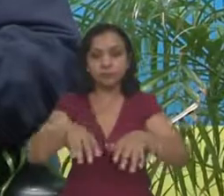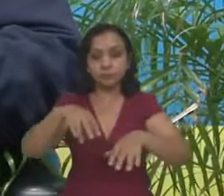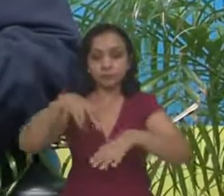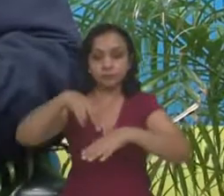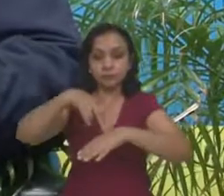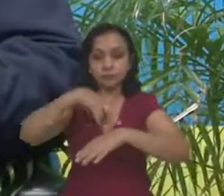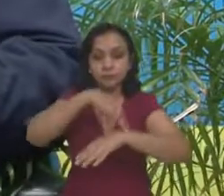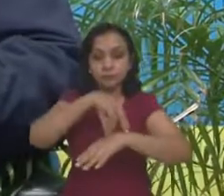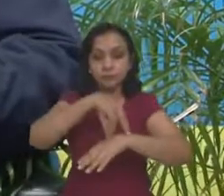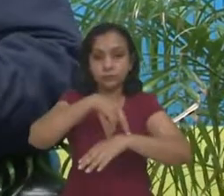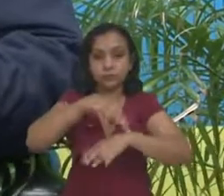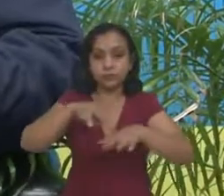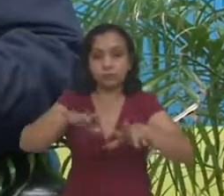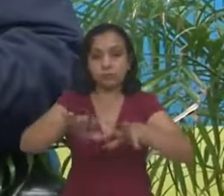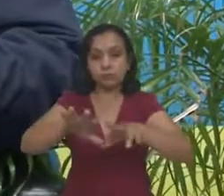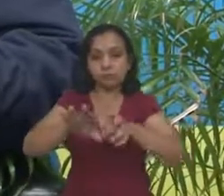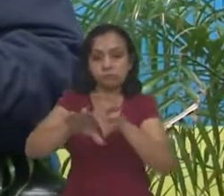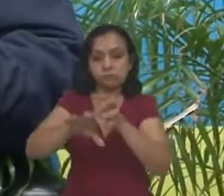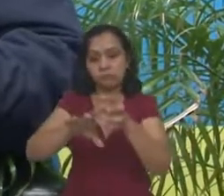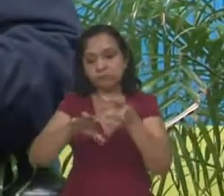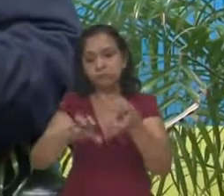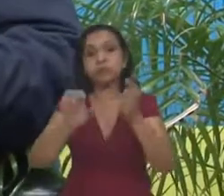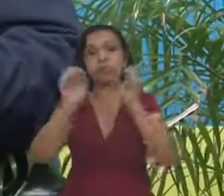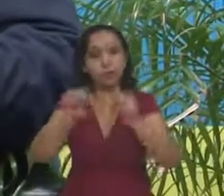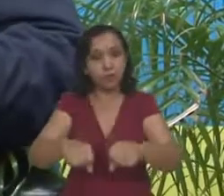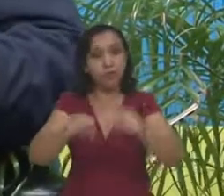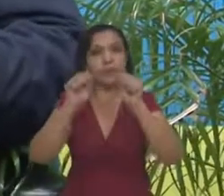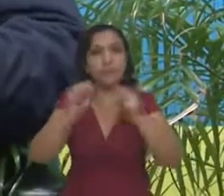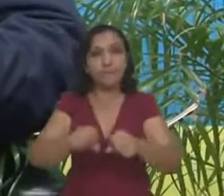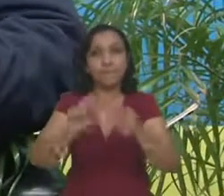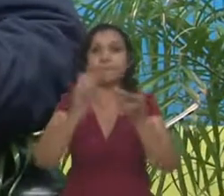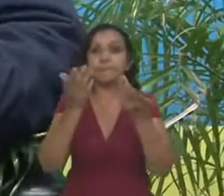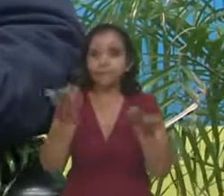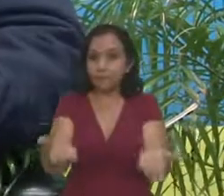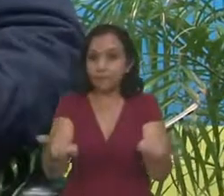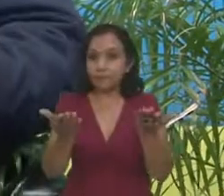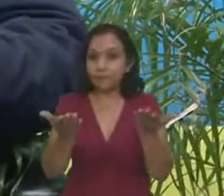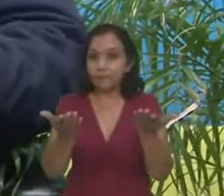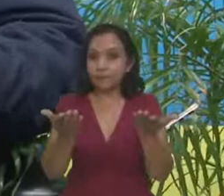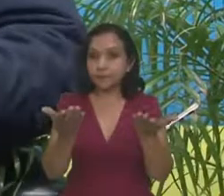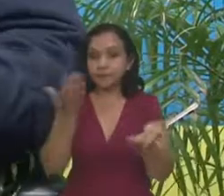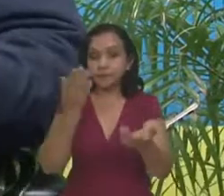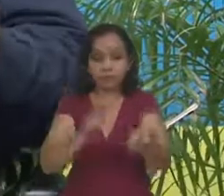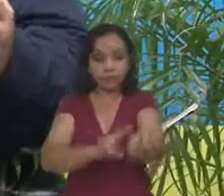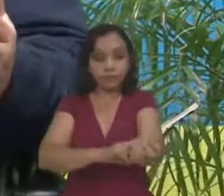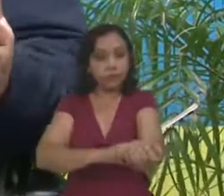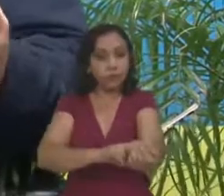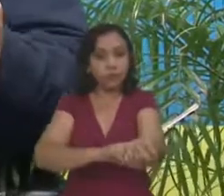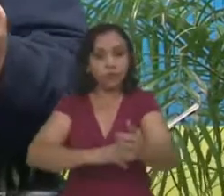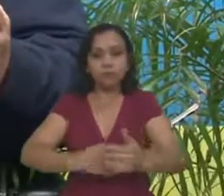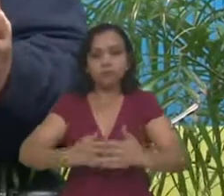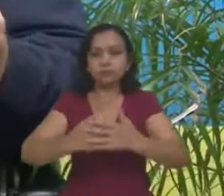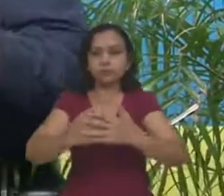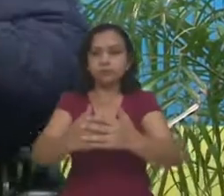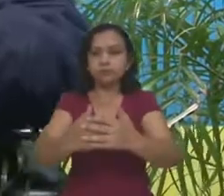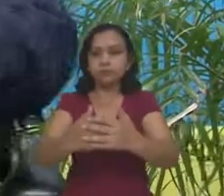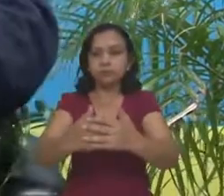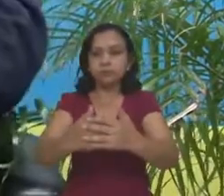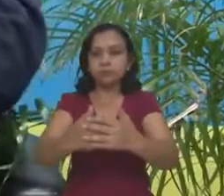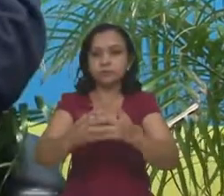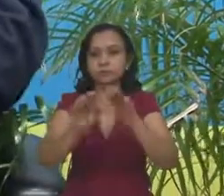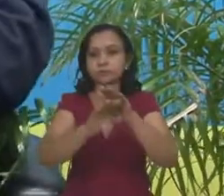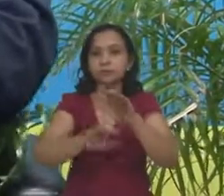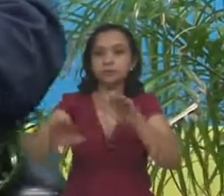ir deformando el pie en este caso. Y obviamente, ser diabética y salió embarazada, obviamente es un riesgo